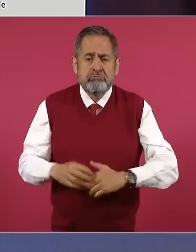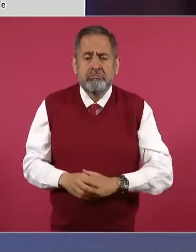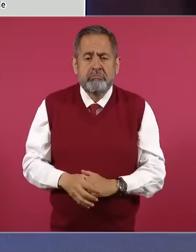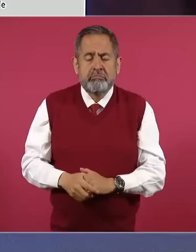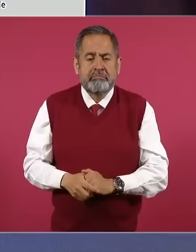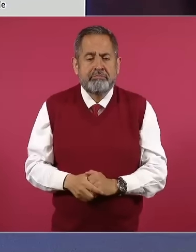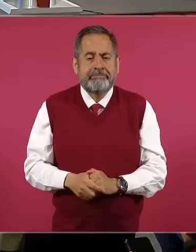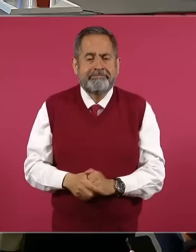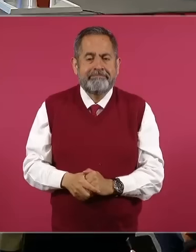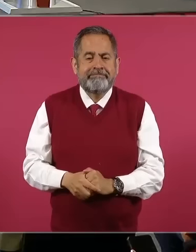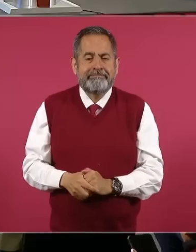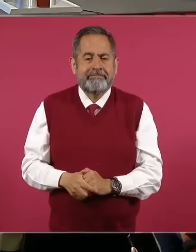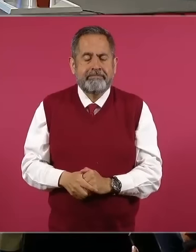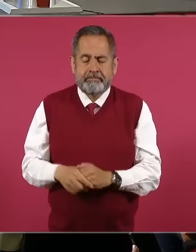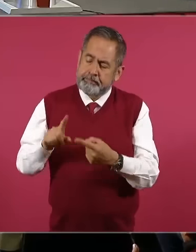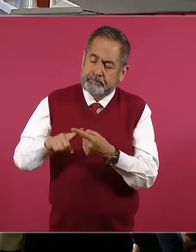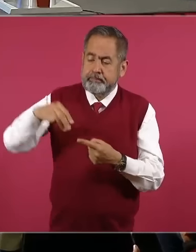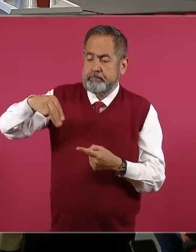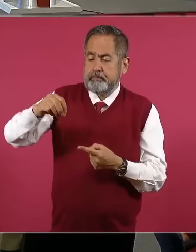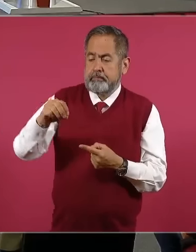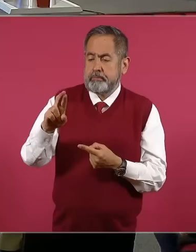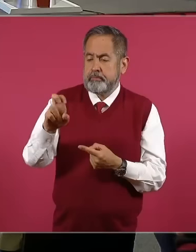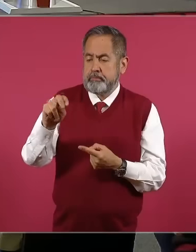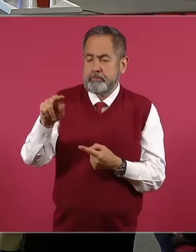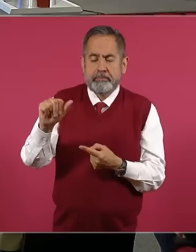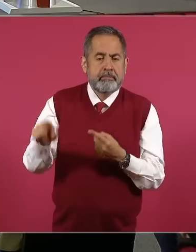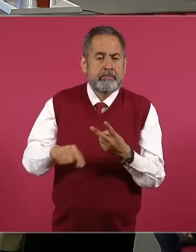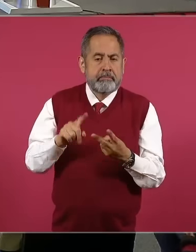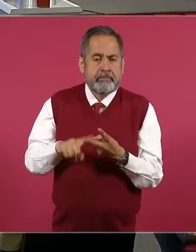Es Morena,